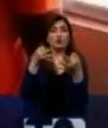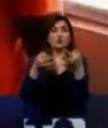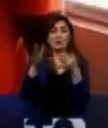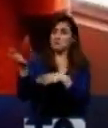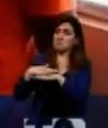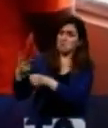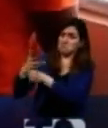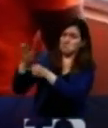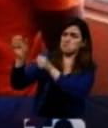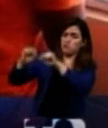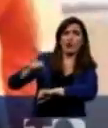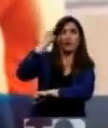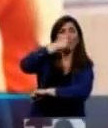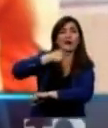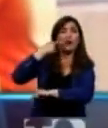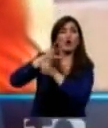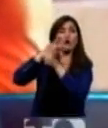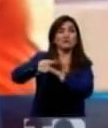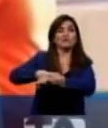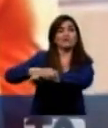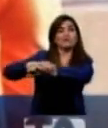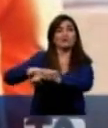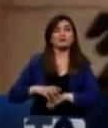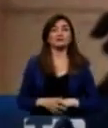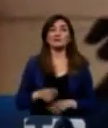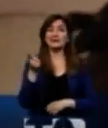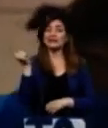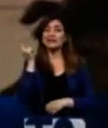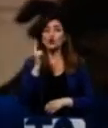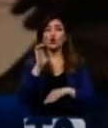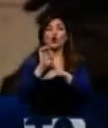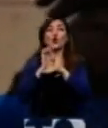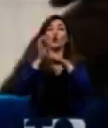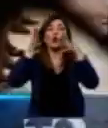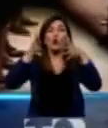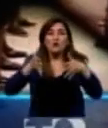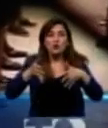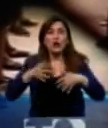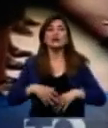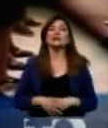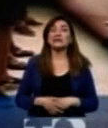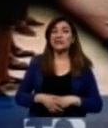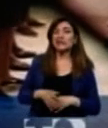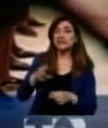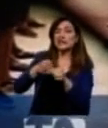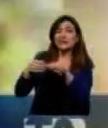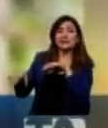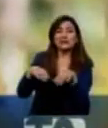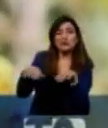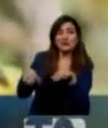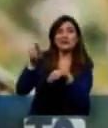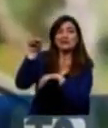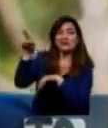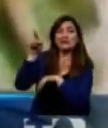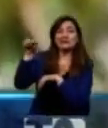en cámara a los 11 detenidos que aquí permanecen. Ellos, todos ecuatorianos, estarían involucrados en las actividades que efectúa